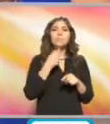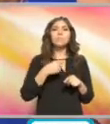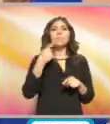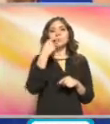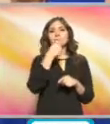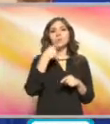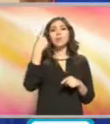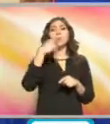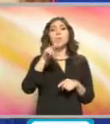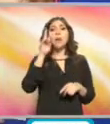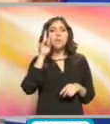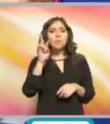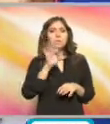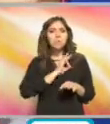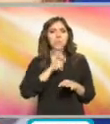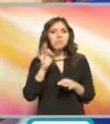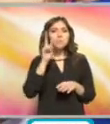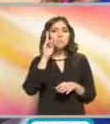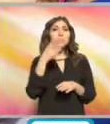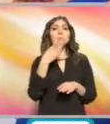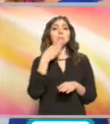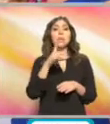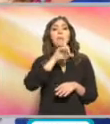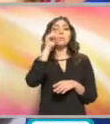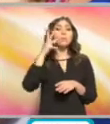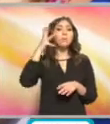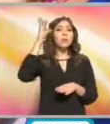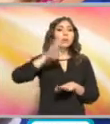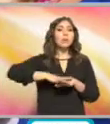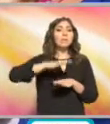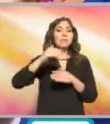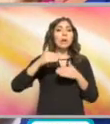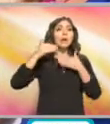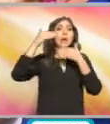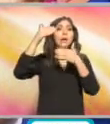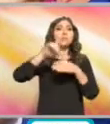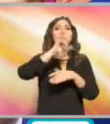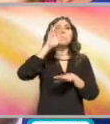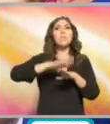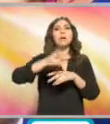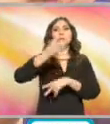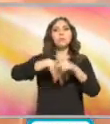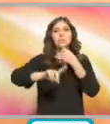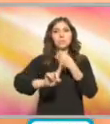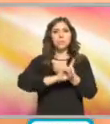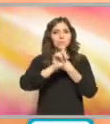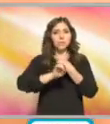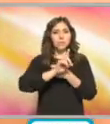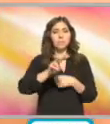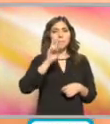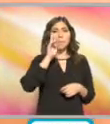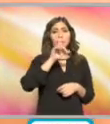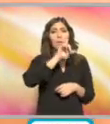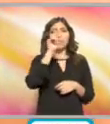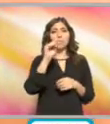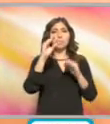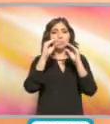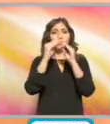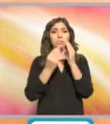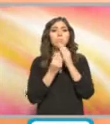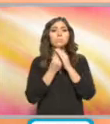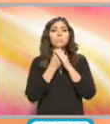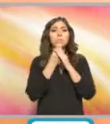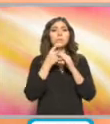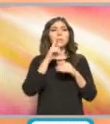problema más adelante. Claro. Hay veces que se coloca el implante y, por ejemplo, la zona media está posterior,